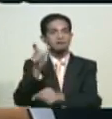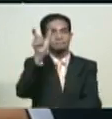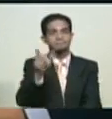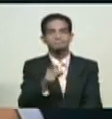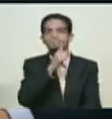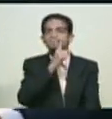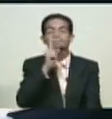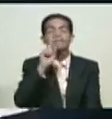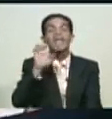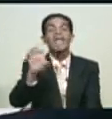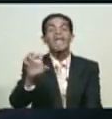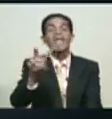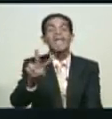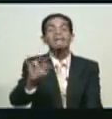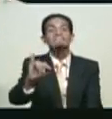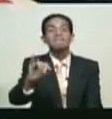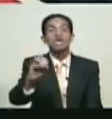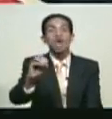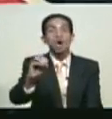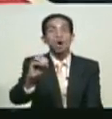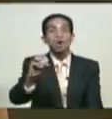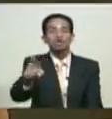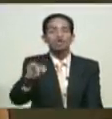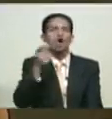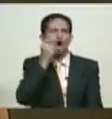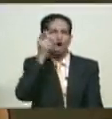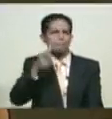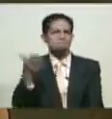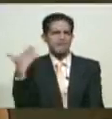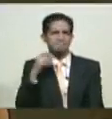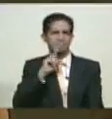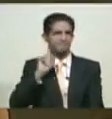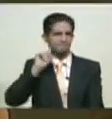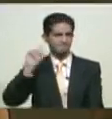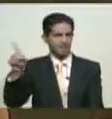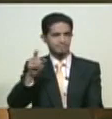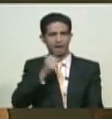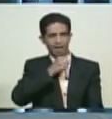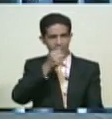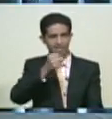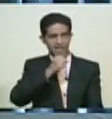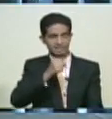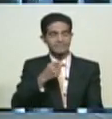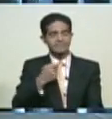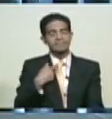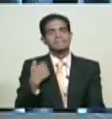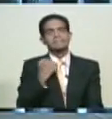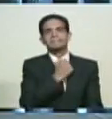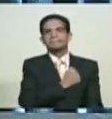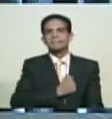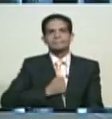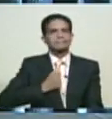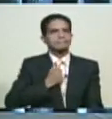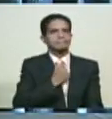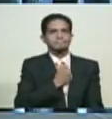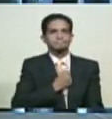marzo nuestro dolor nuestras condolencias por bueno su perdida